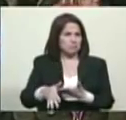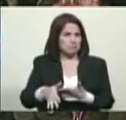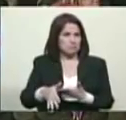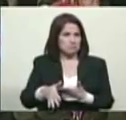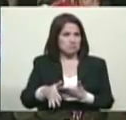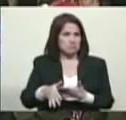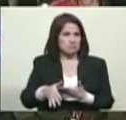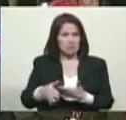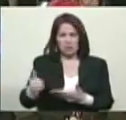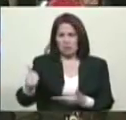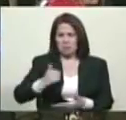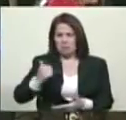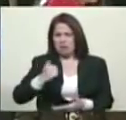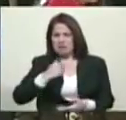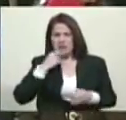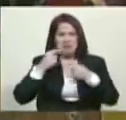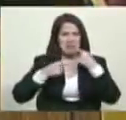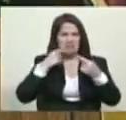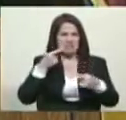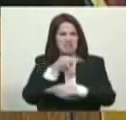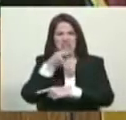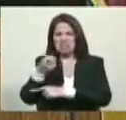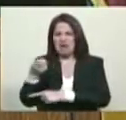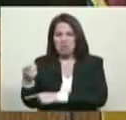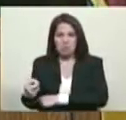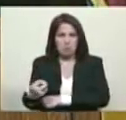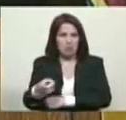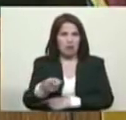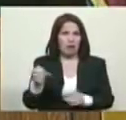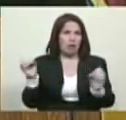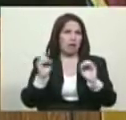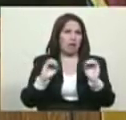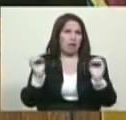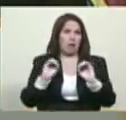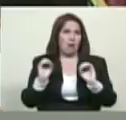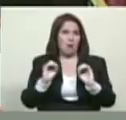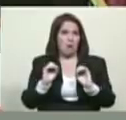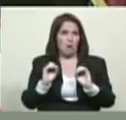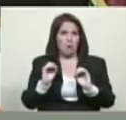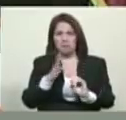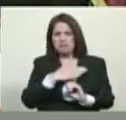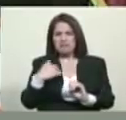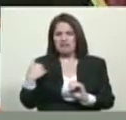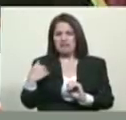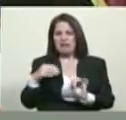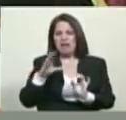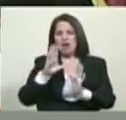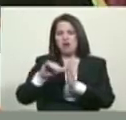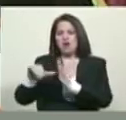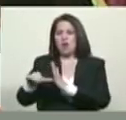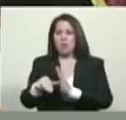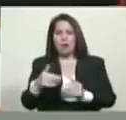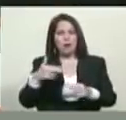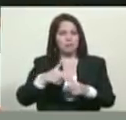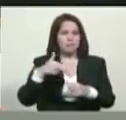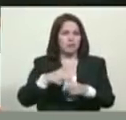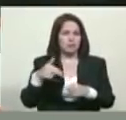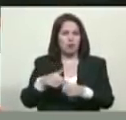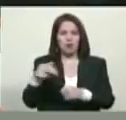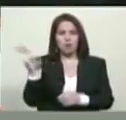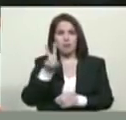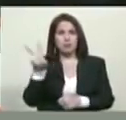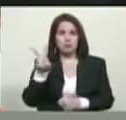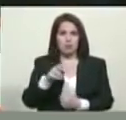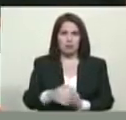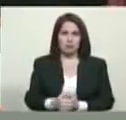cualquier pretexto de dictadura, lo que quiere es el petróleo venezolano.